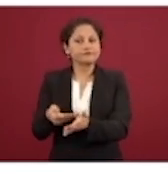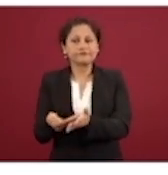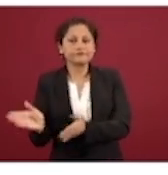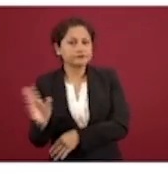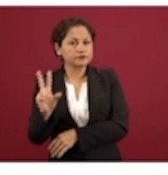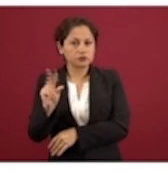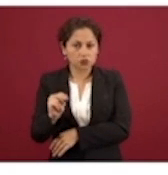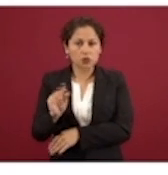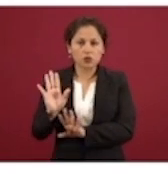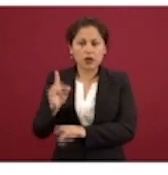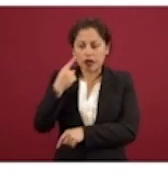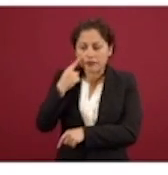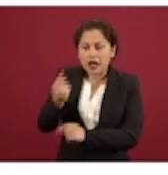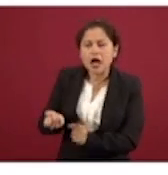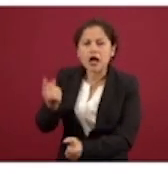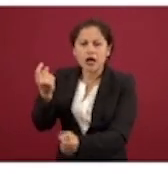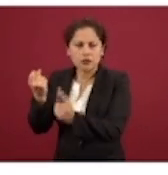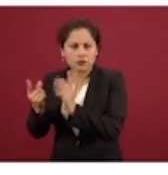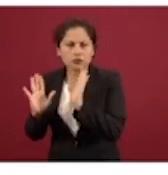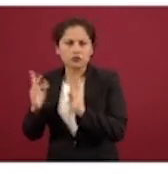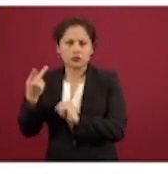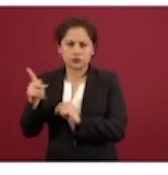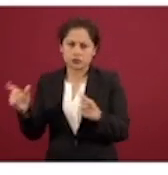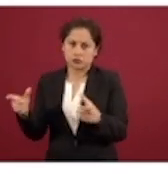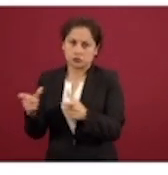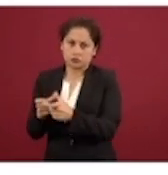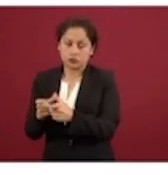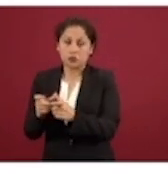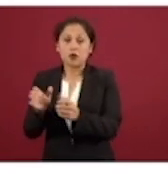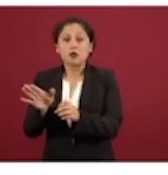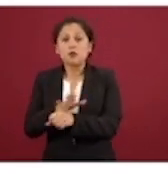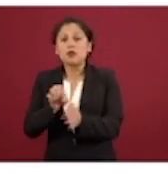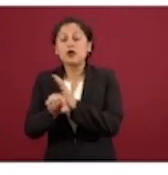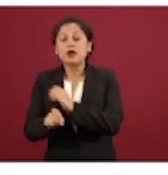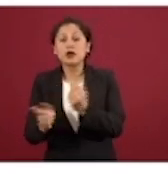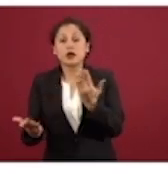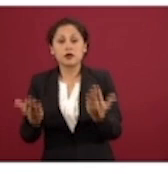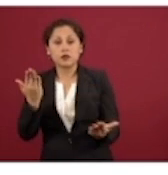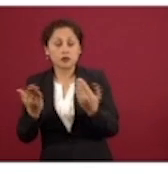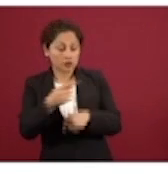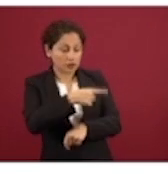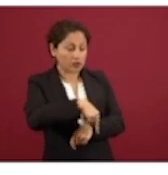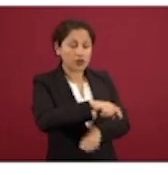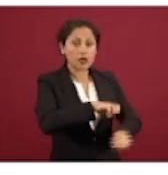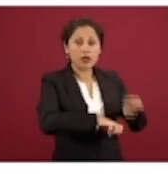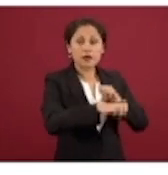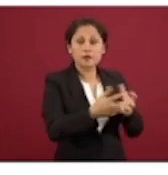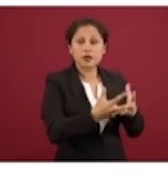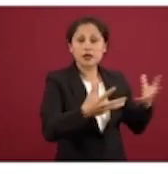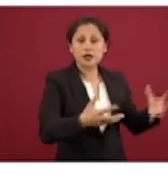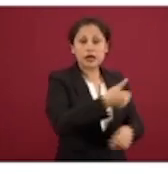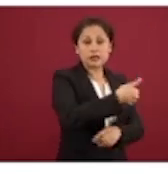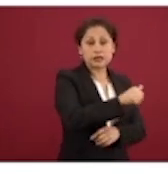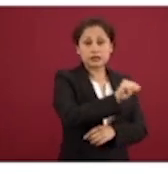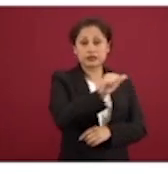si uno lo compara con las empresas de 6 a 50 trabajadores, y